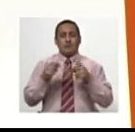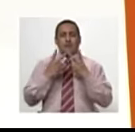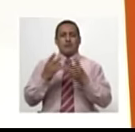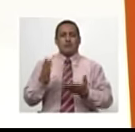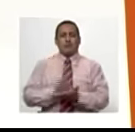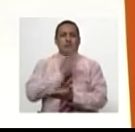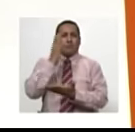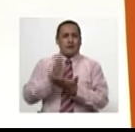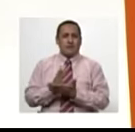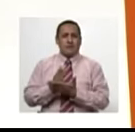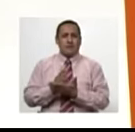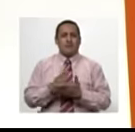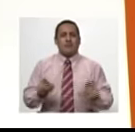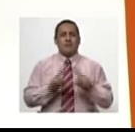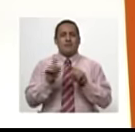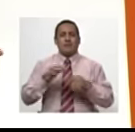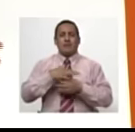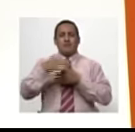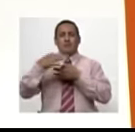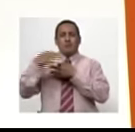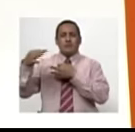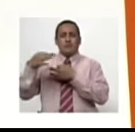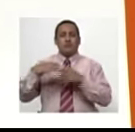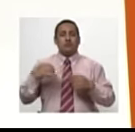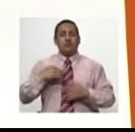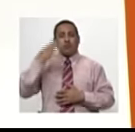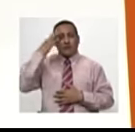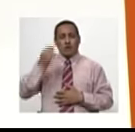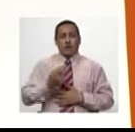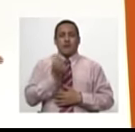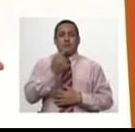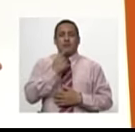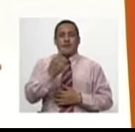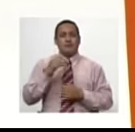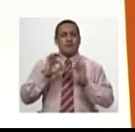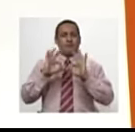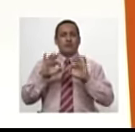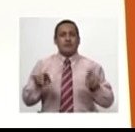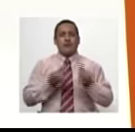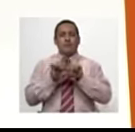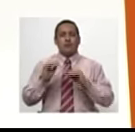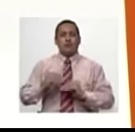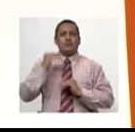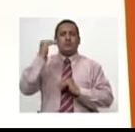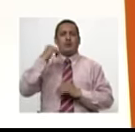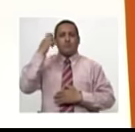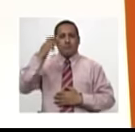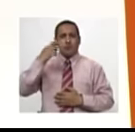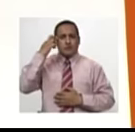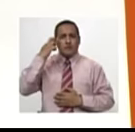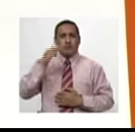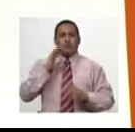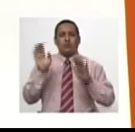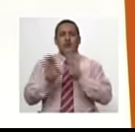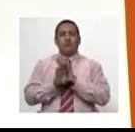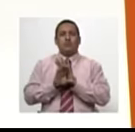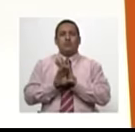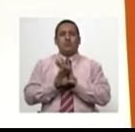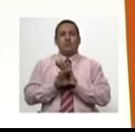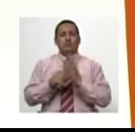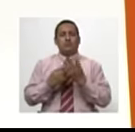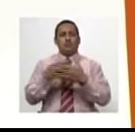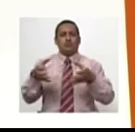empiezan los problemas también a nivel regional. Entonces, creo que el canon ha sido otro efecto. Y el otro es el tema político, ¿no? Ajá. O sea,